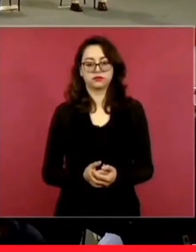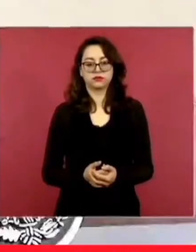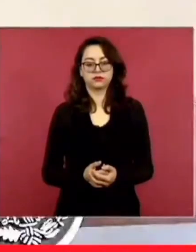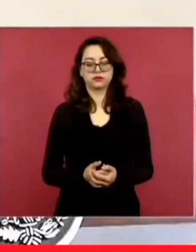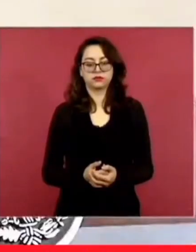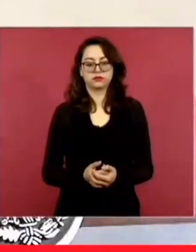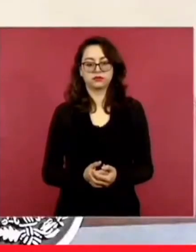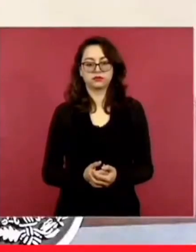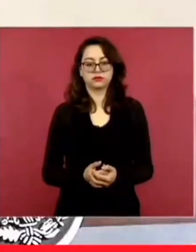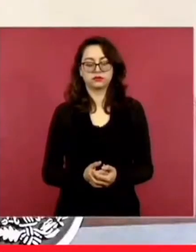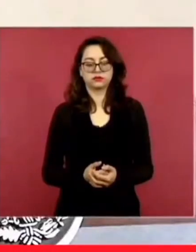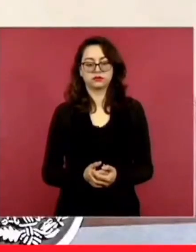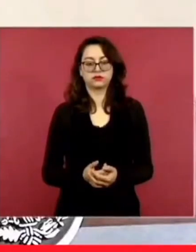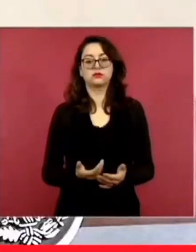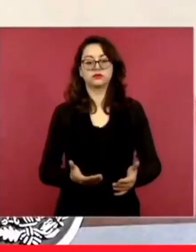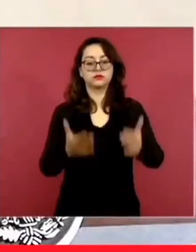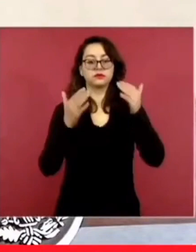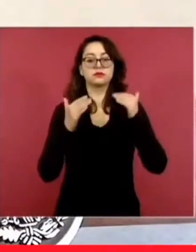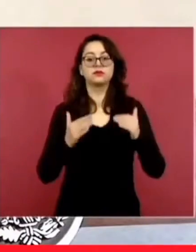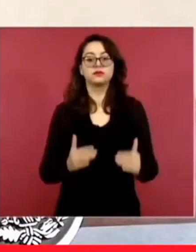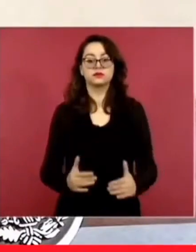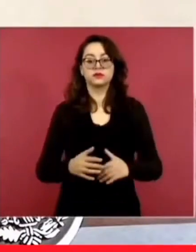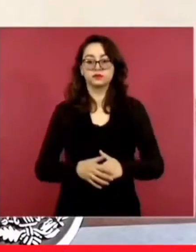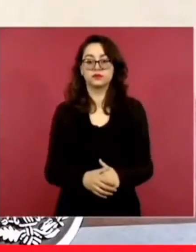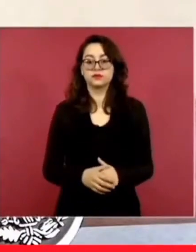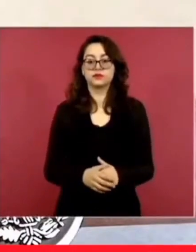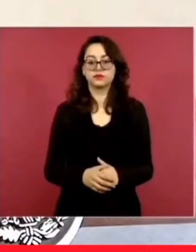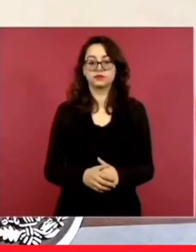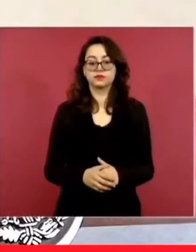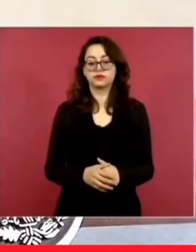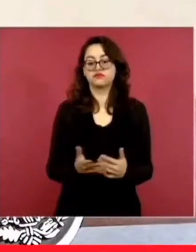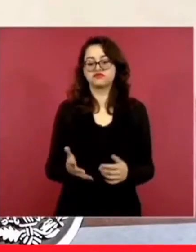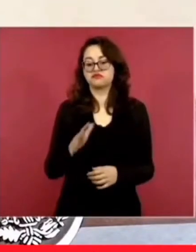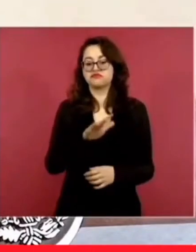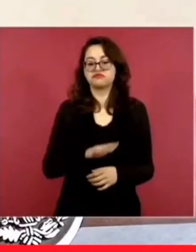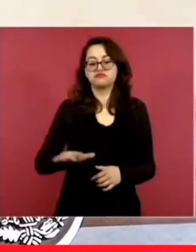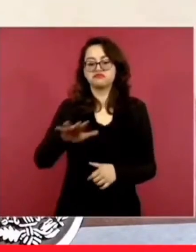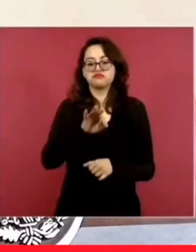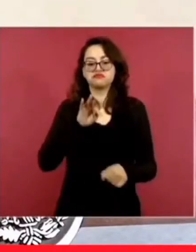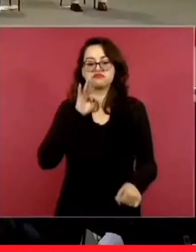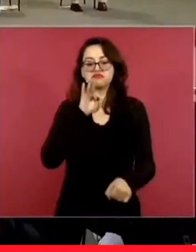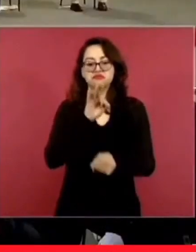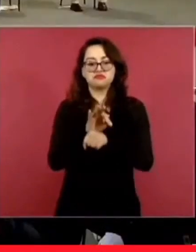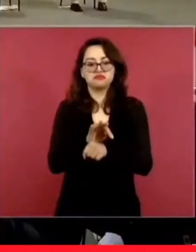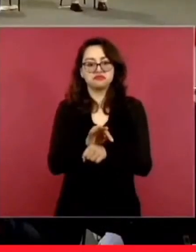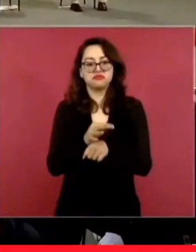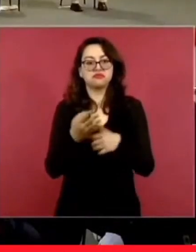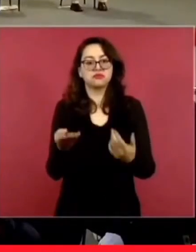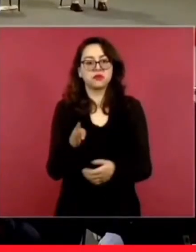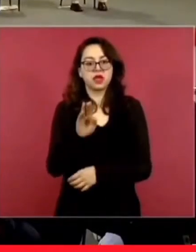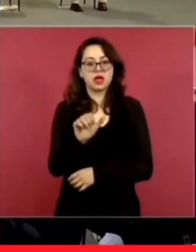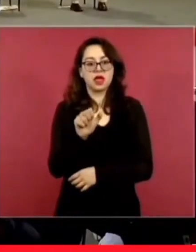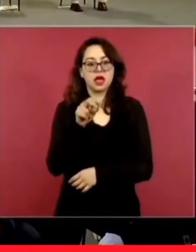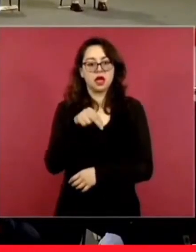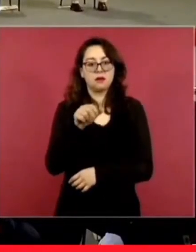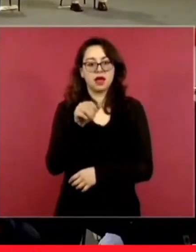conocen en Campeche. La siguiente, áreas naturales protegidas, como el caso de Balancú, de